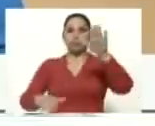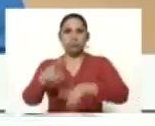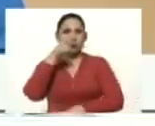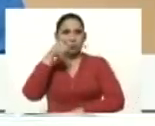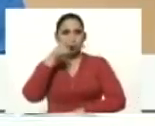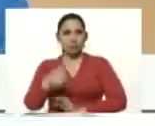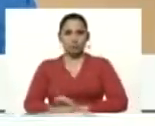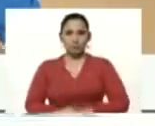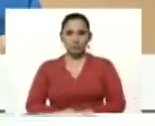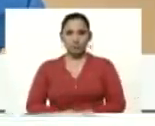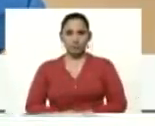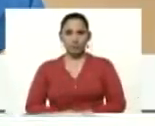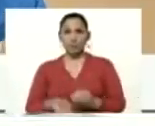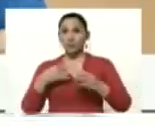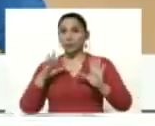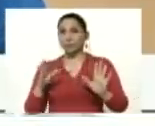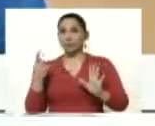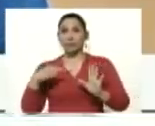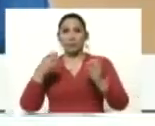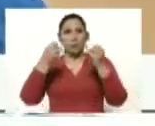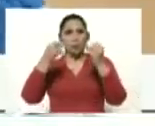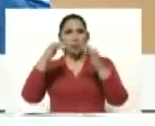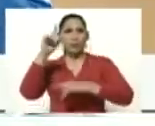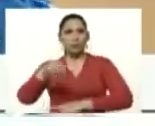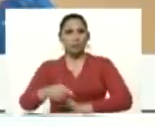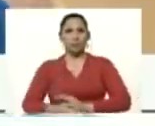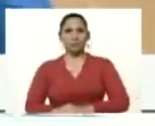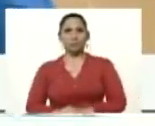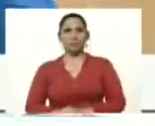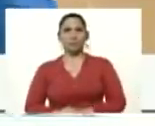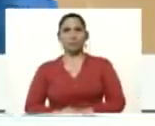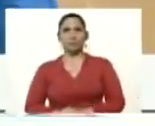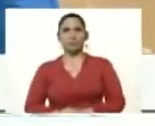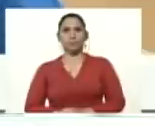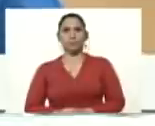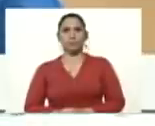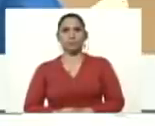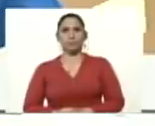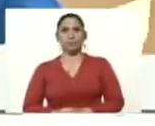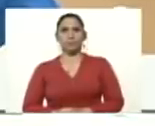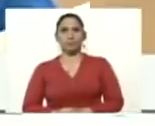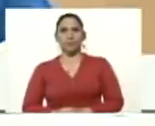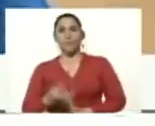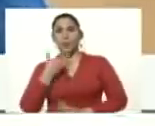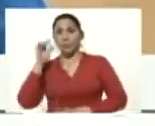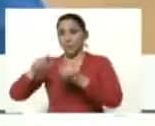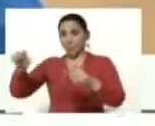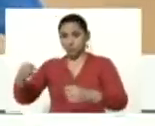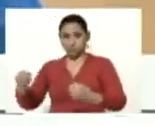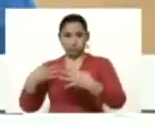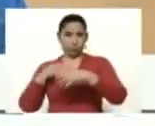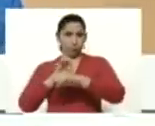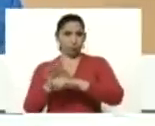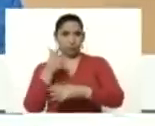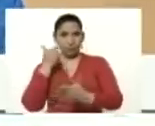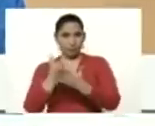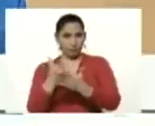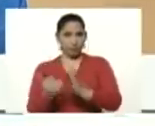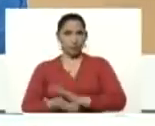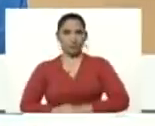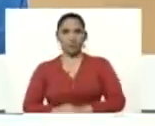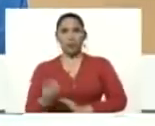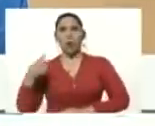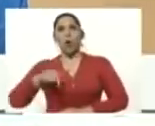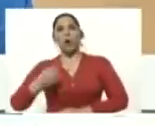vigilada. Bueno, tenemos números también de lo que son los casos de COVID.